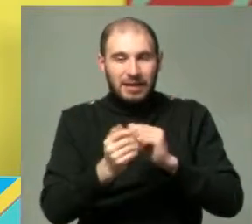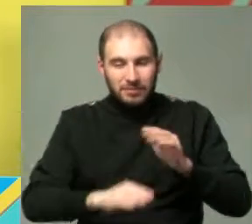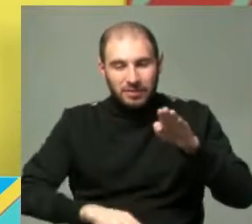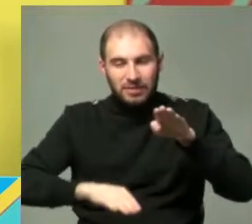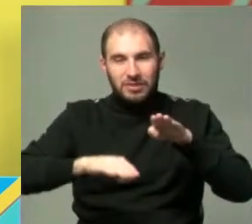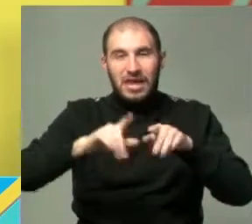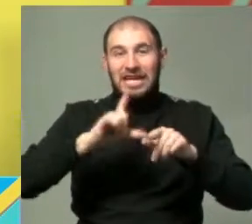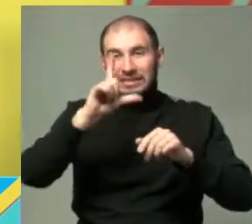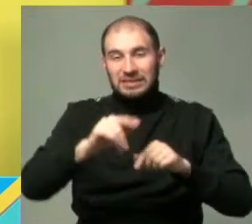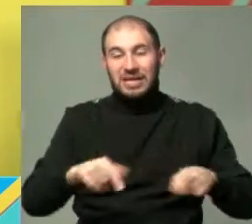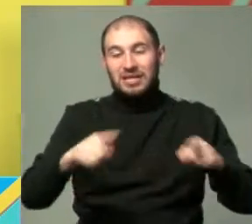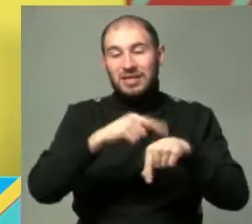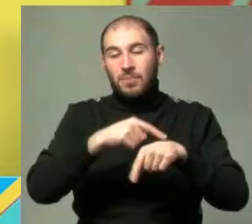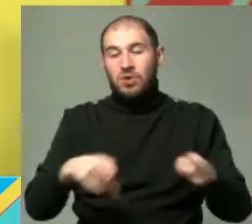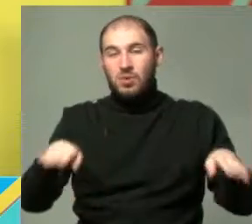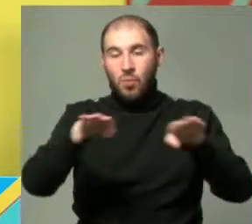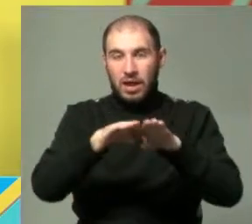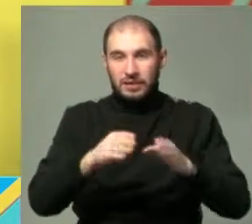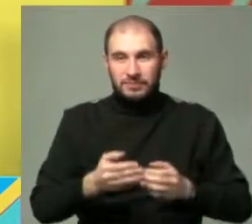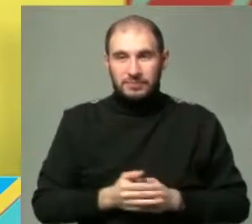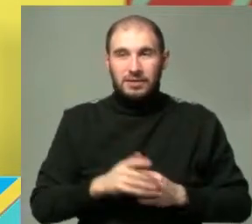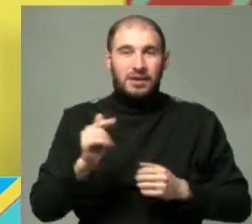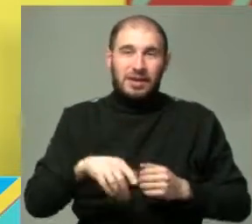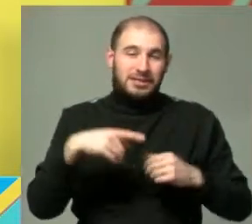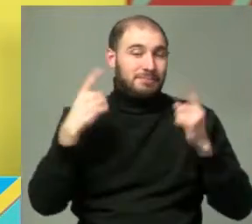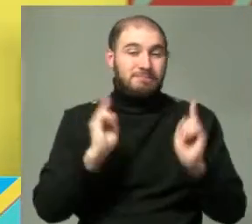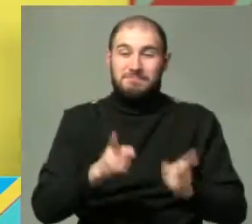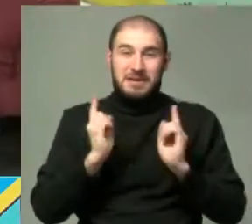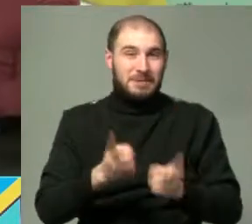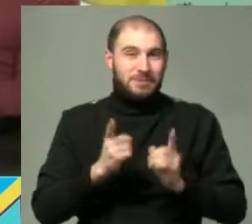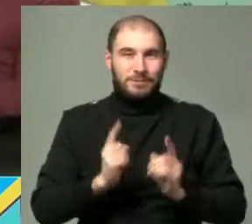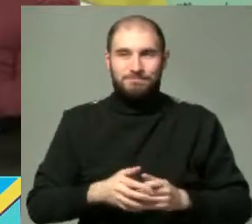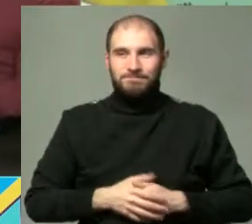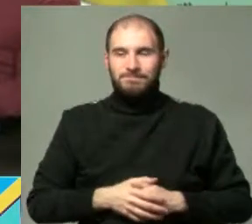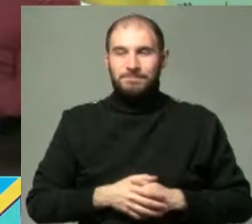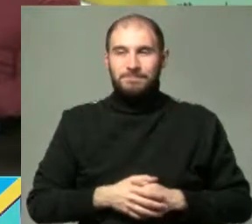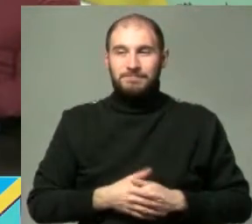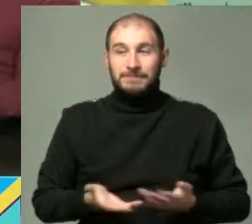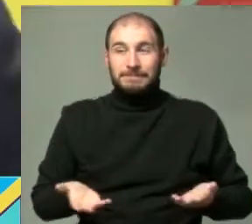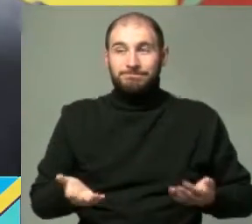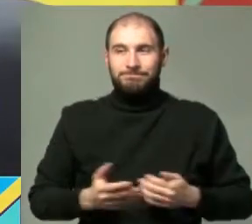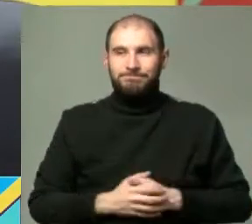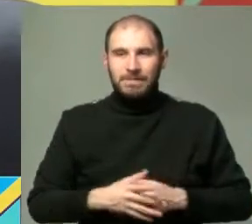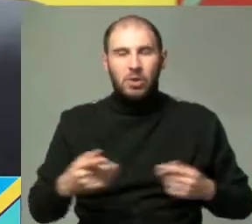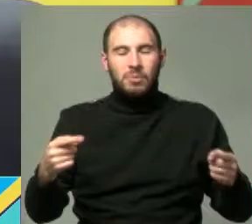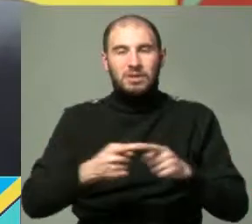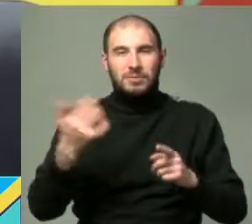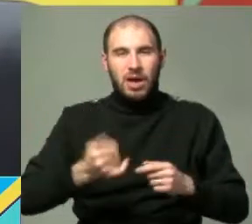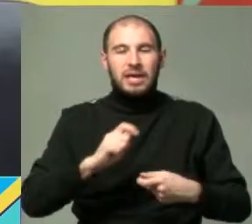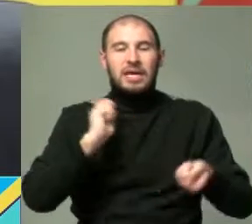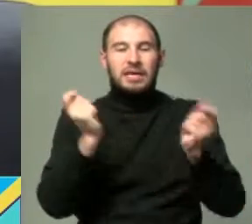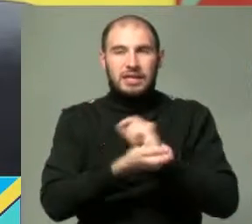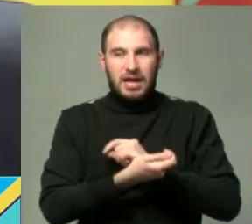esa licencia a la licencia de la mujer, bueno, van a seguir produciéndose estas diferencias. Pero bueno, hay una intención de